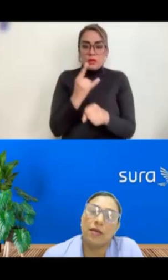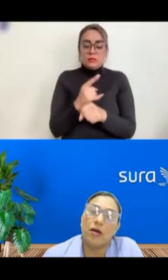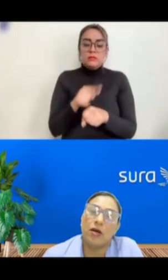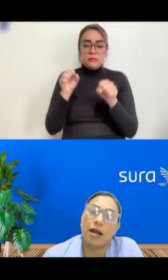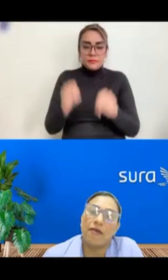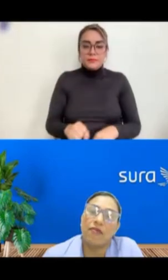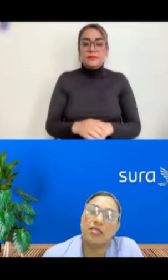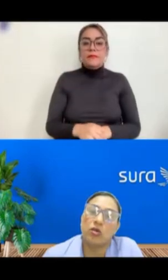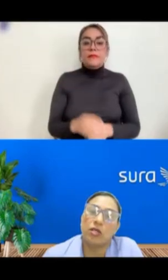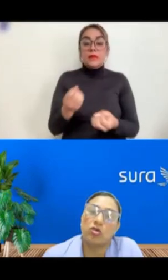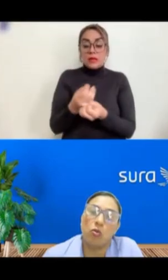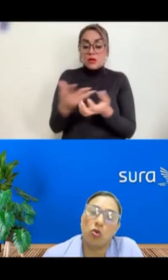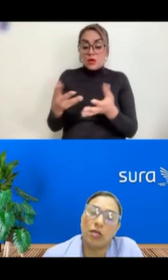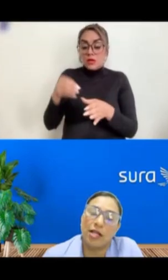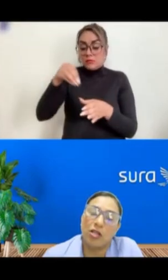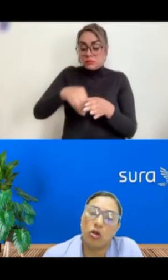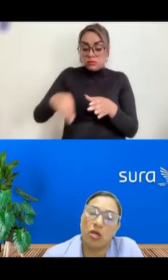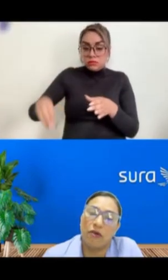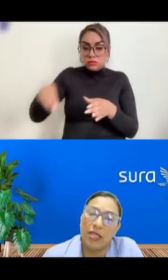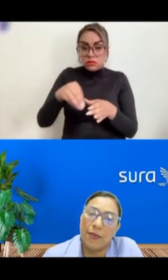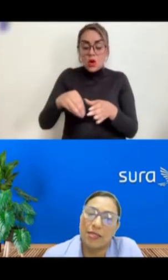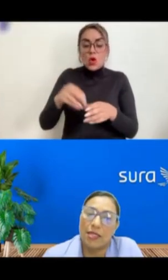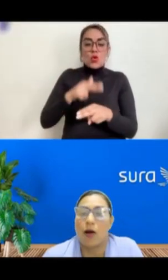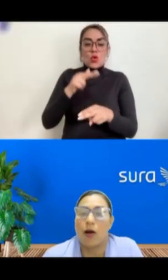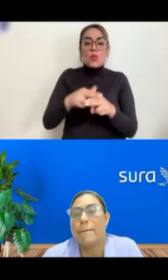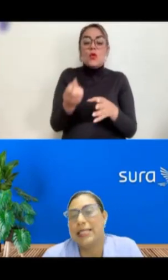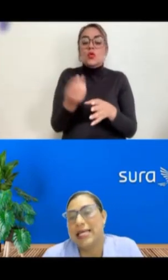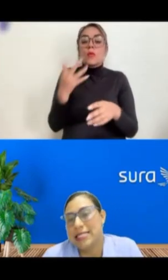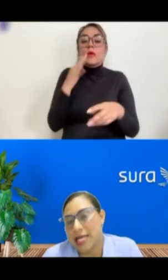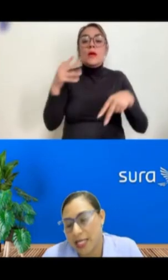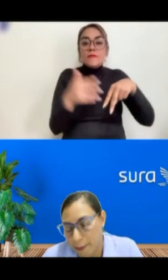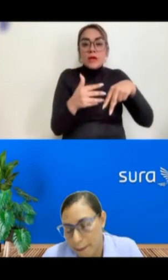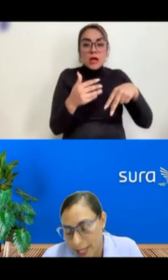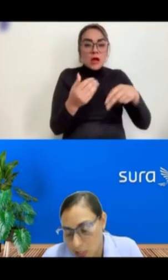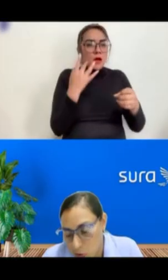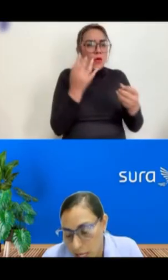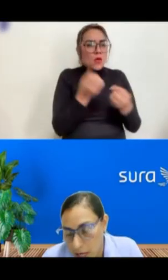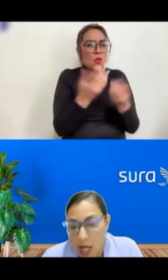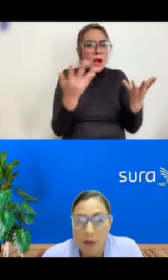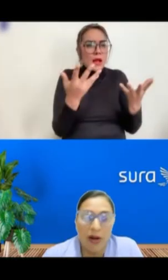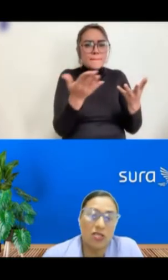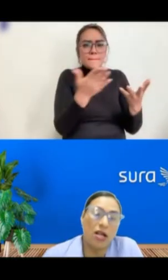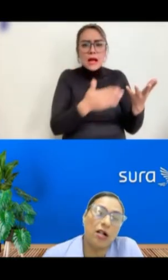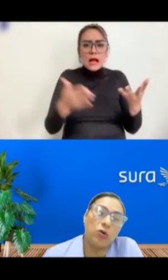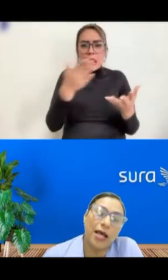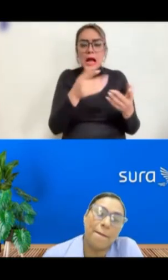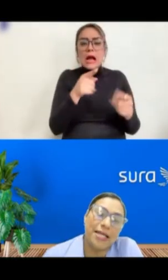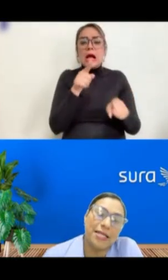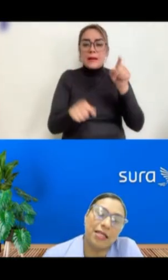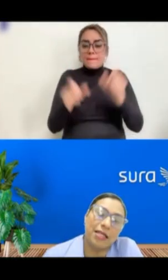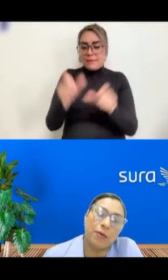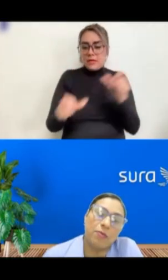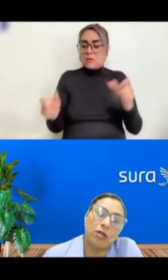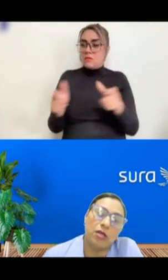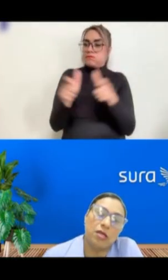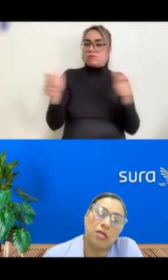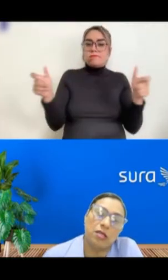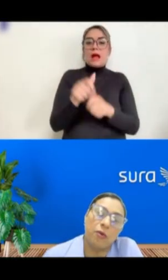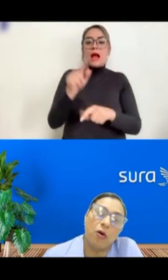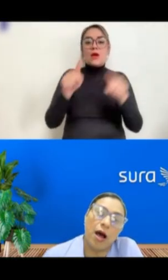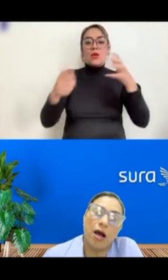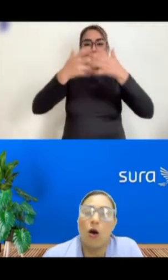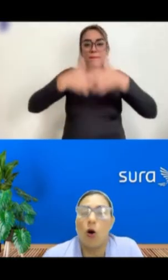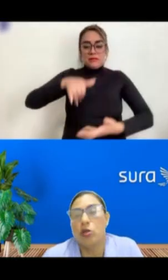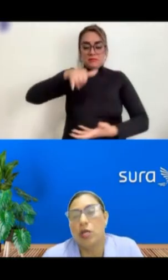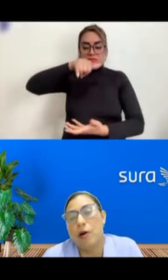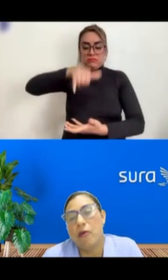selección de elementos debe considerar las lesiones comunes y el número de víctimas y la competencia del personal. Por eso en algunas empresas tenemos